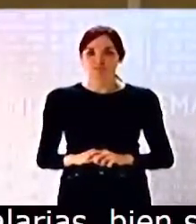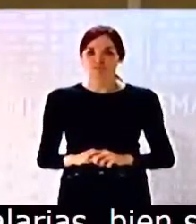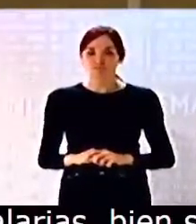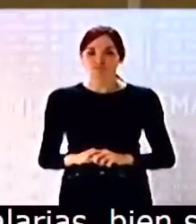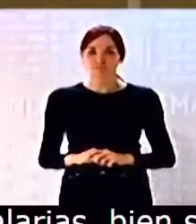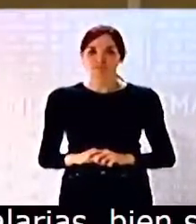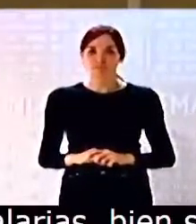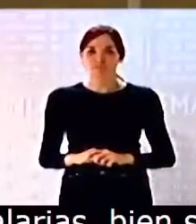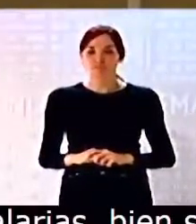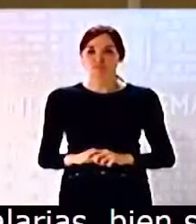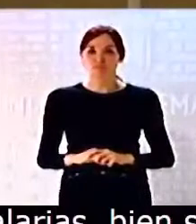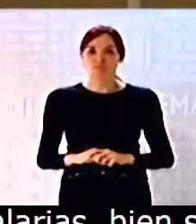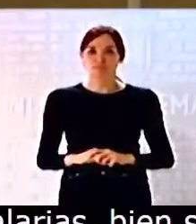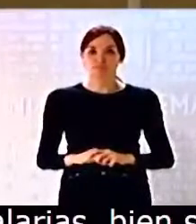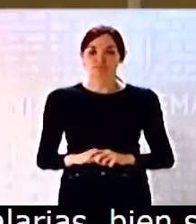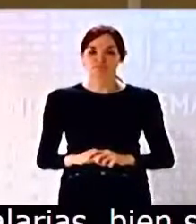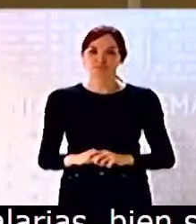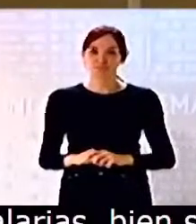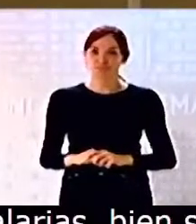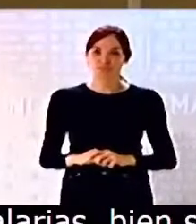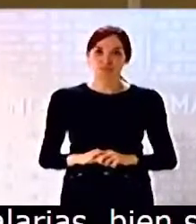en hospital.